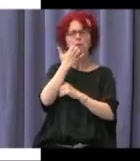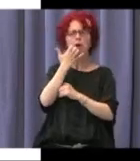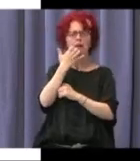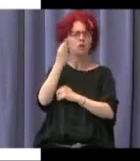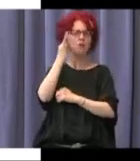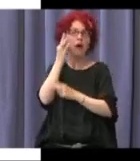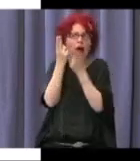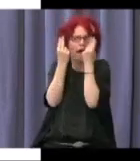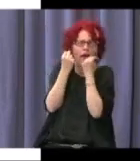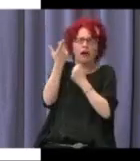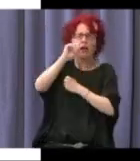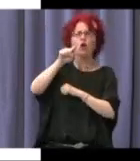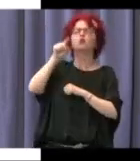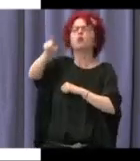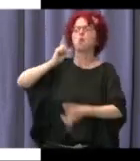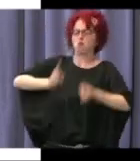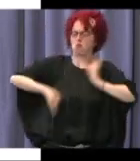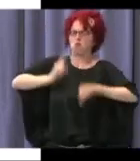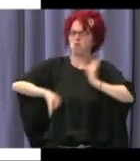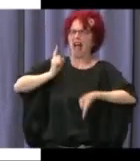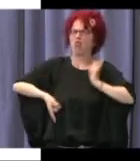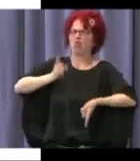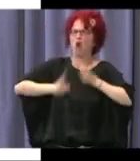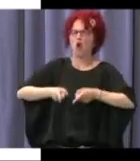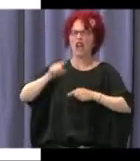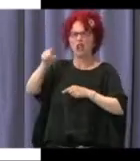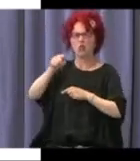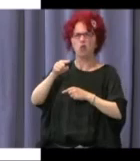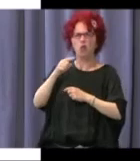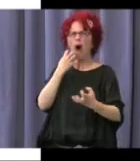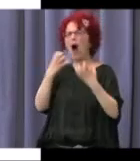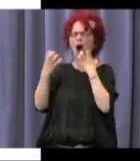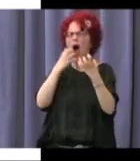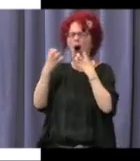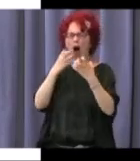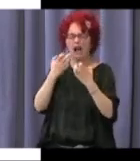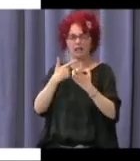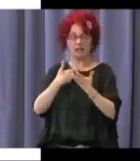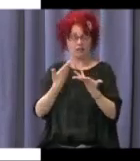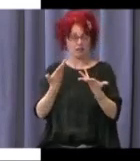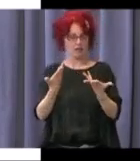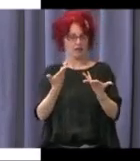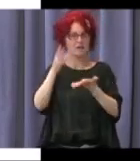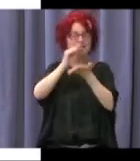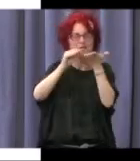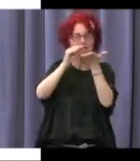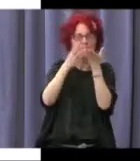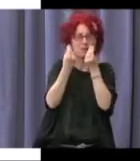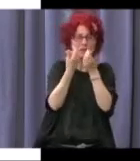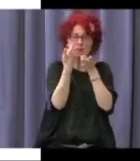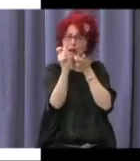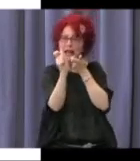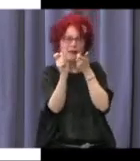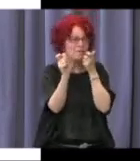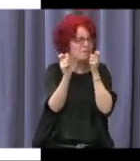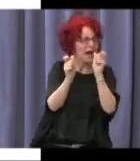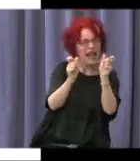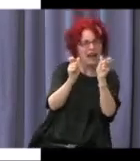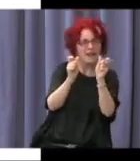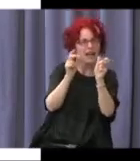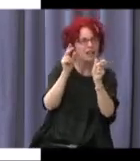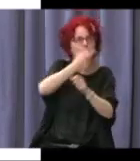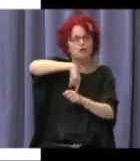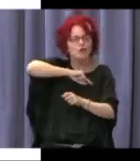histérica, está rompiendo el estereotipo de la mujer callada, que no tiene. Entonces, el insulto viene a lo que te falta según el